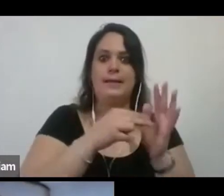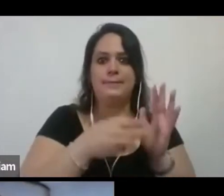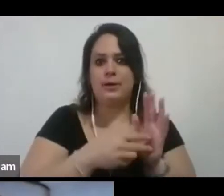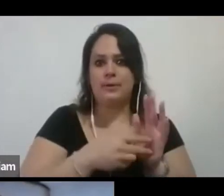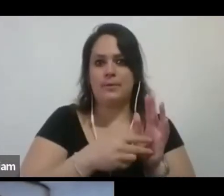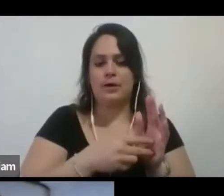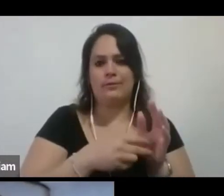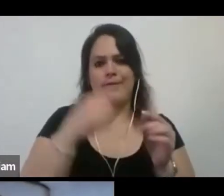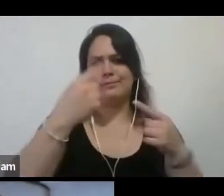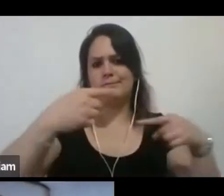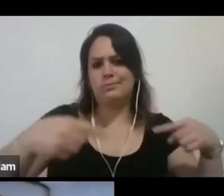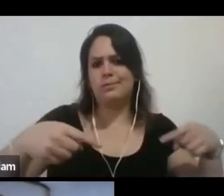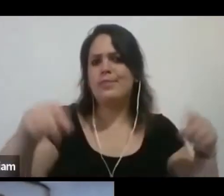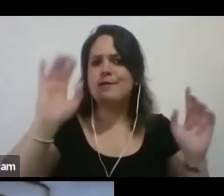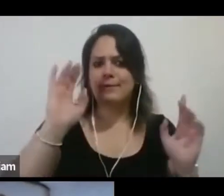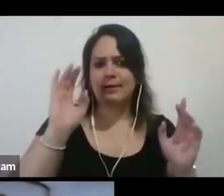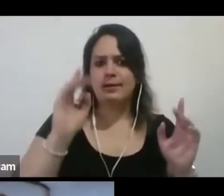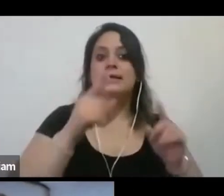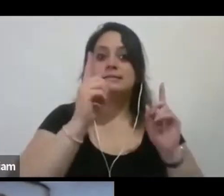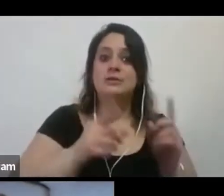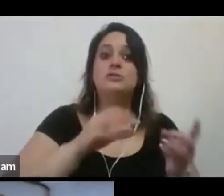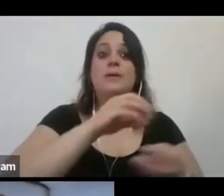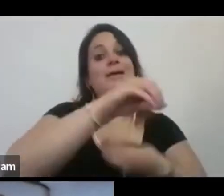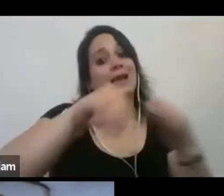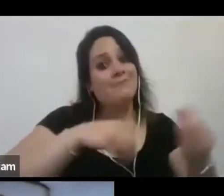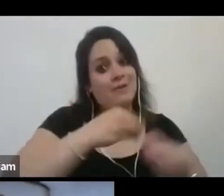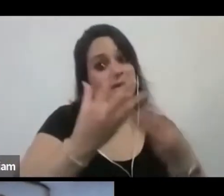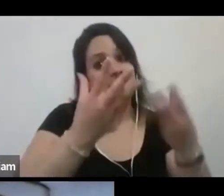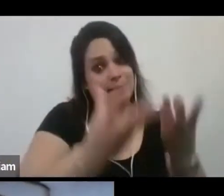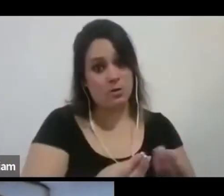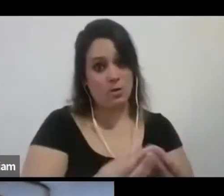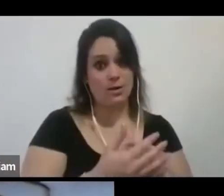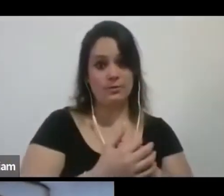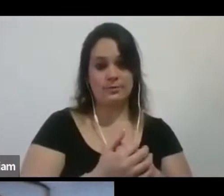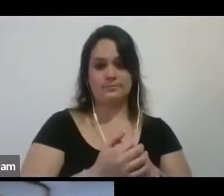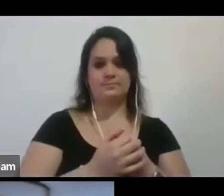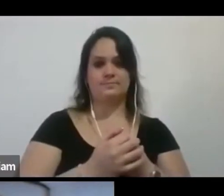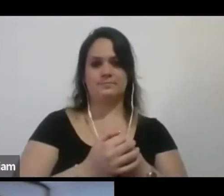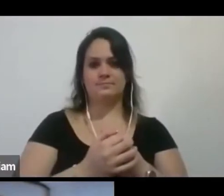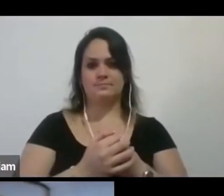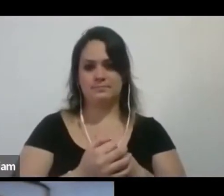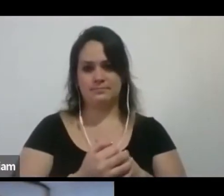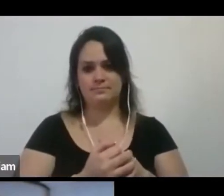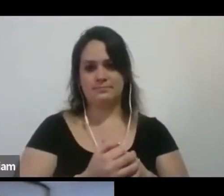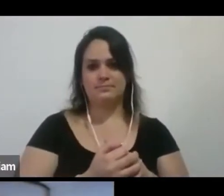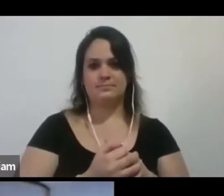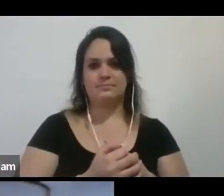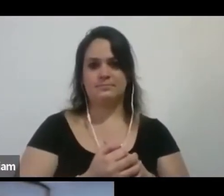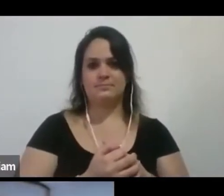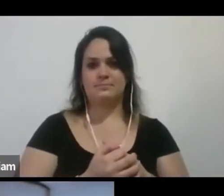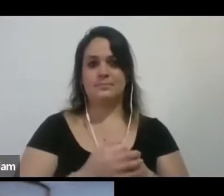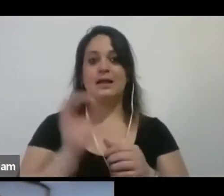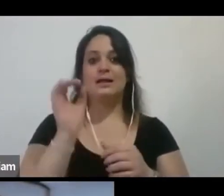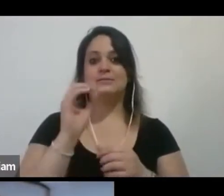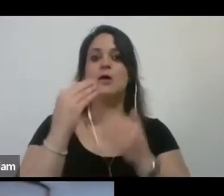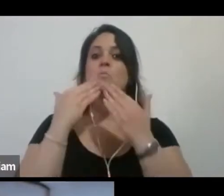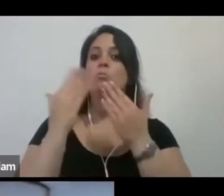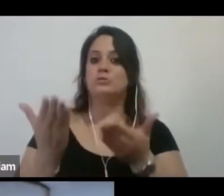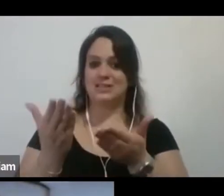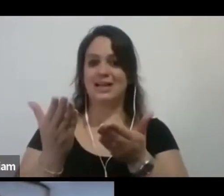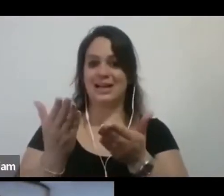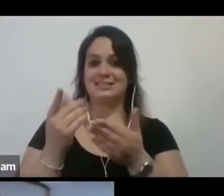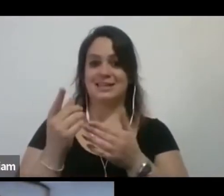diversas situaciones, sino en el contexto familiar. Muchas gracias, Dani. Quería también